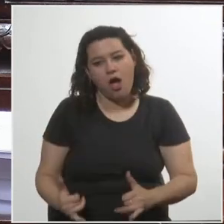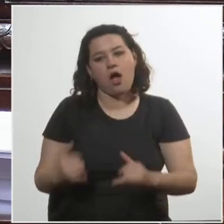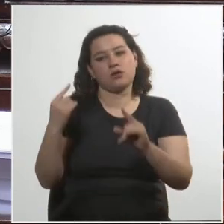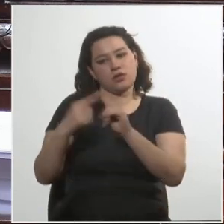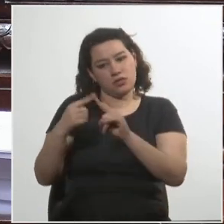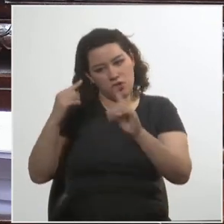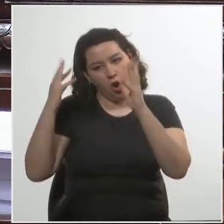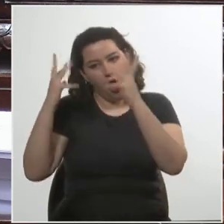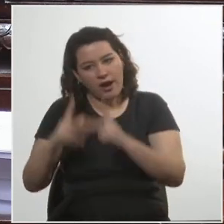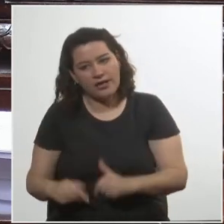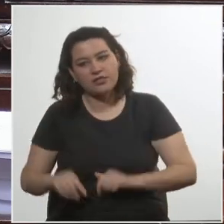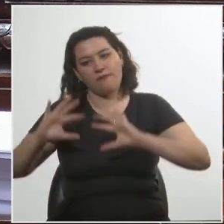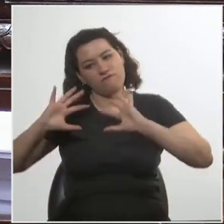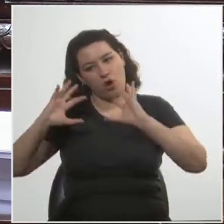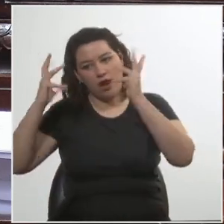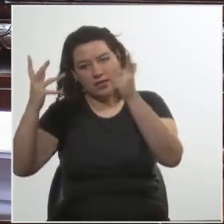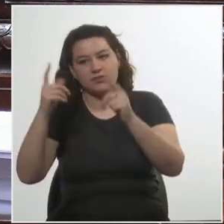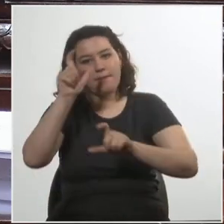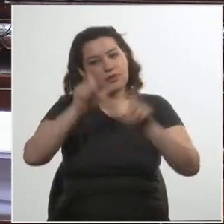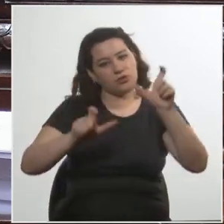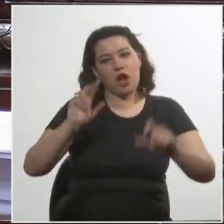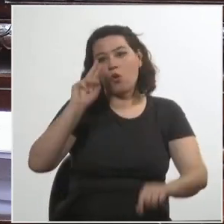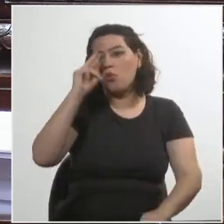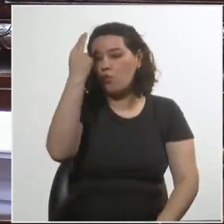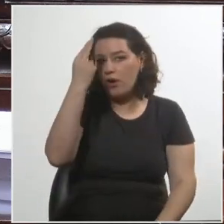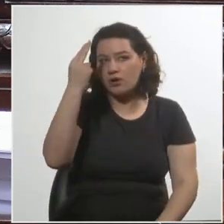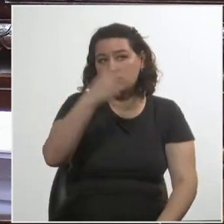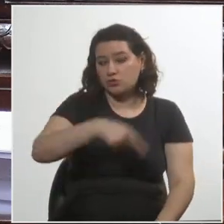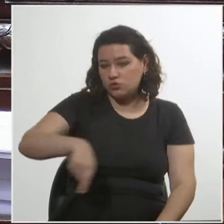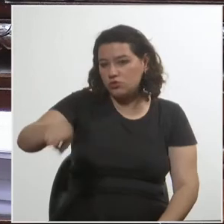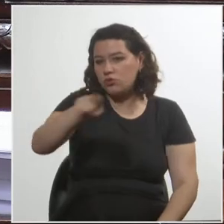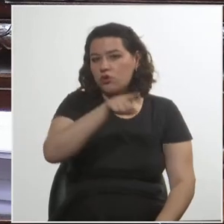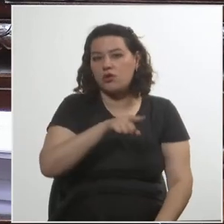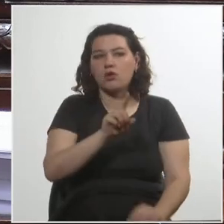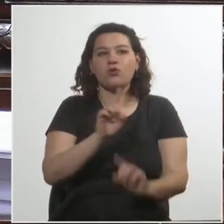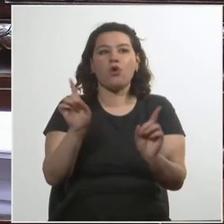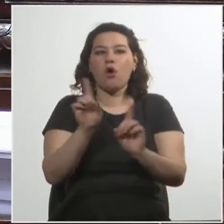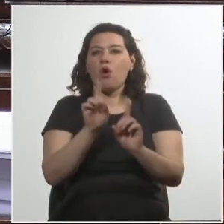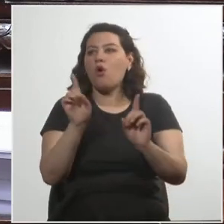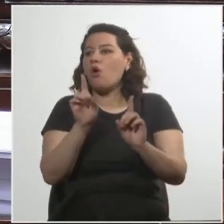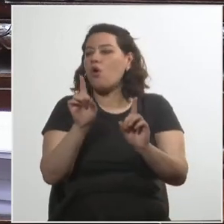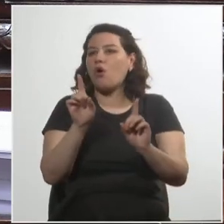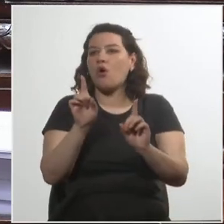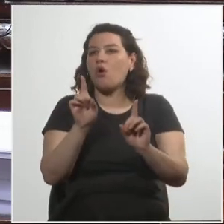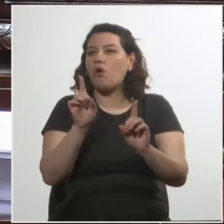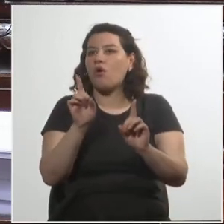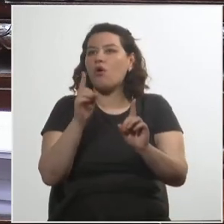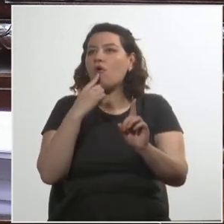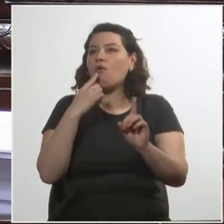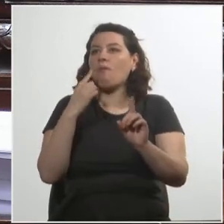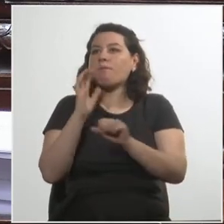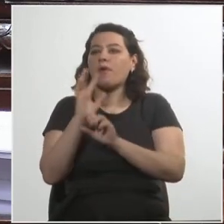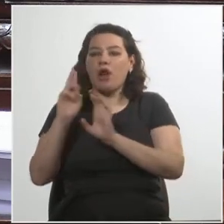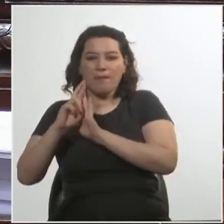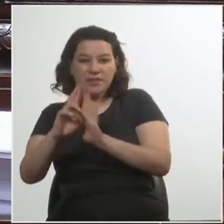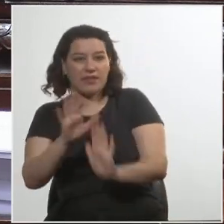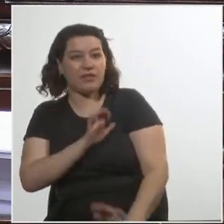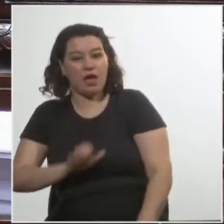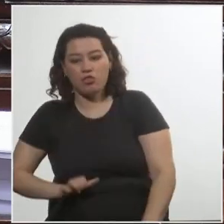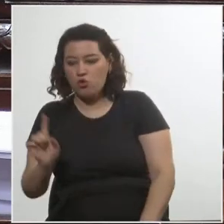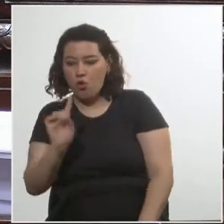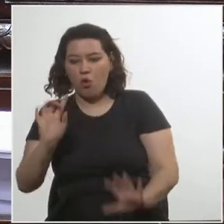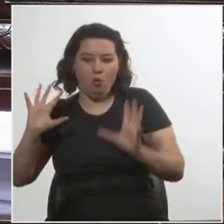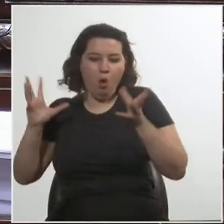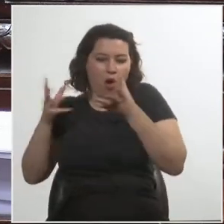organizaciones que violentaron a uruguayos este no no en función o el nombre del estado sino en